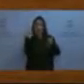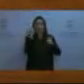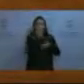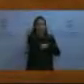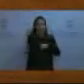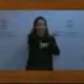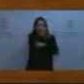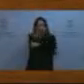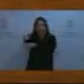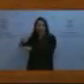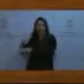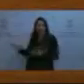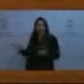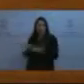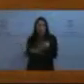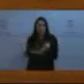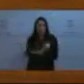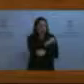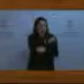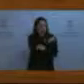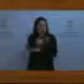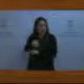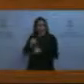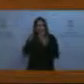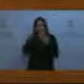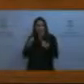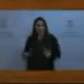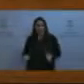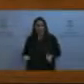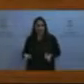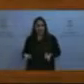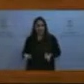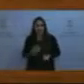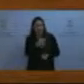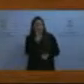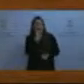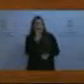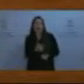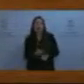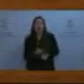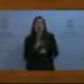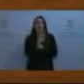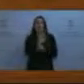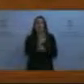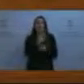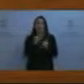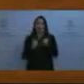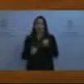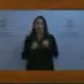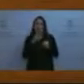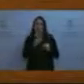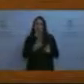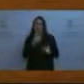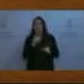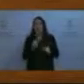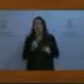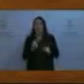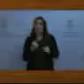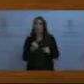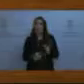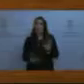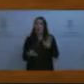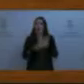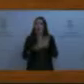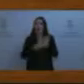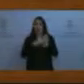Junta General, engañar a esta Junta General, esgrimiendo correos electrónicos para parar una modificación